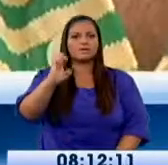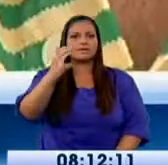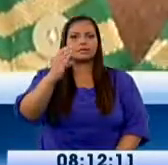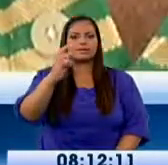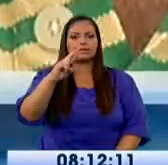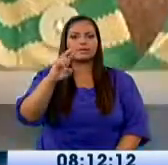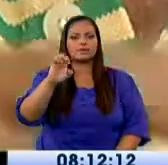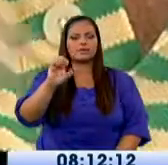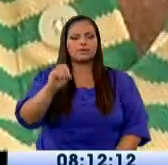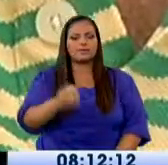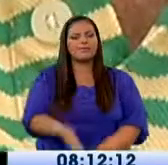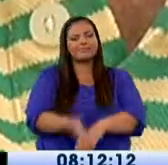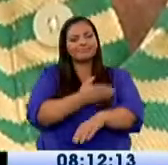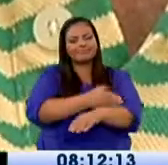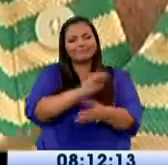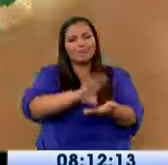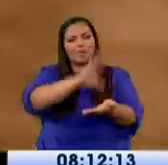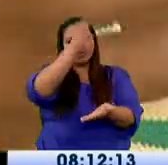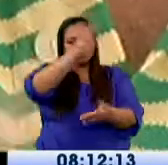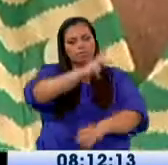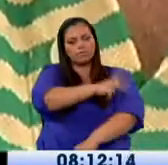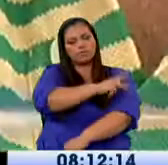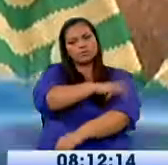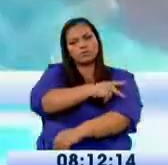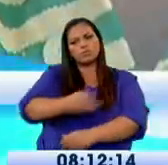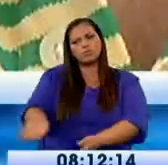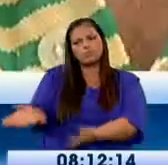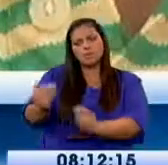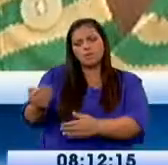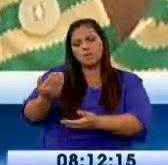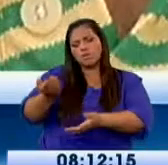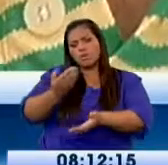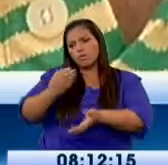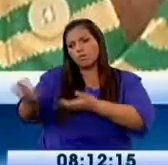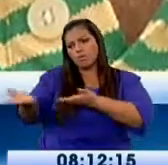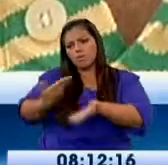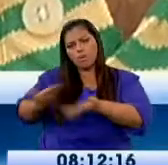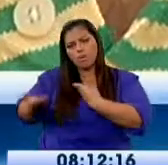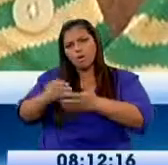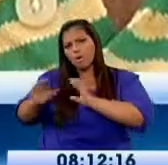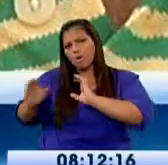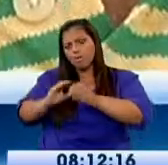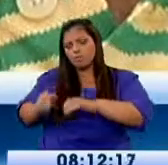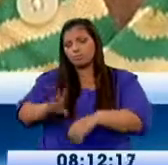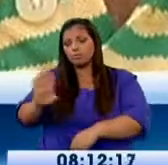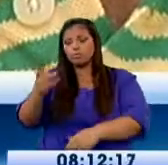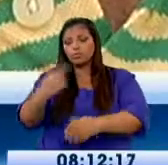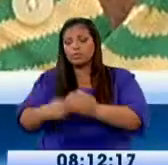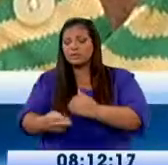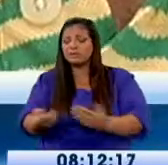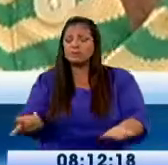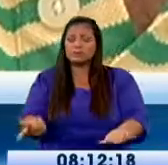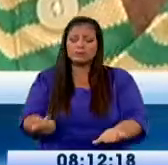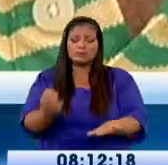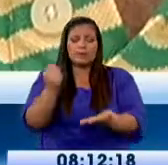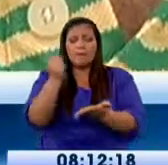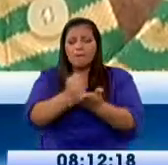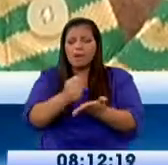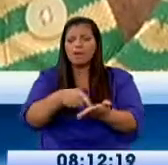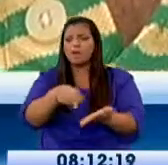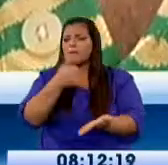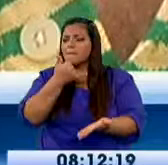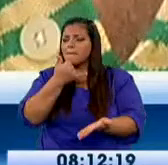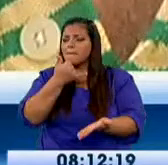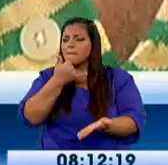mandaron a ver. Dando las quejas que están mal en las materias, que ya lo quieren expulsar del colegio. Entonces yo sé, como todo muchacho es malcriado, bueno, pero no es la manera de